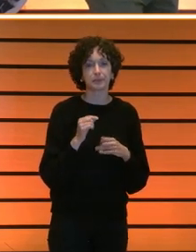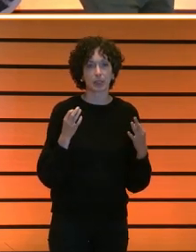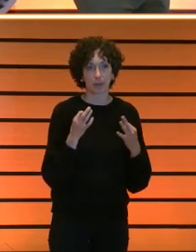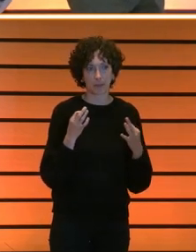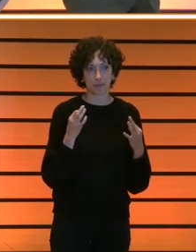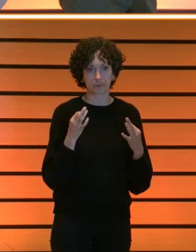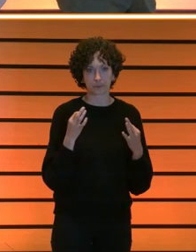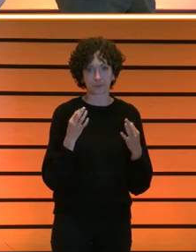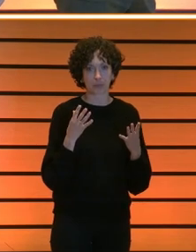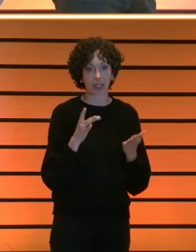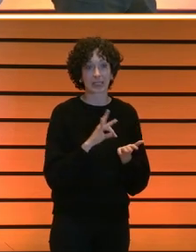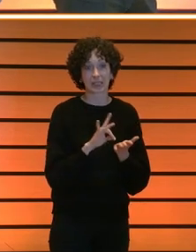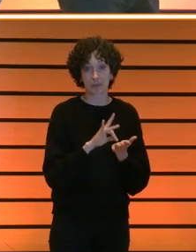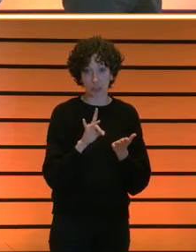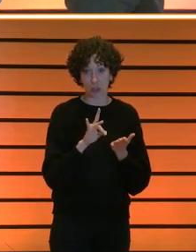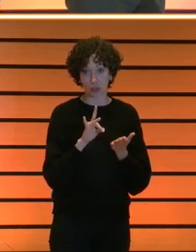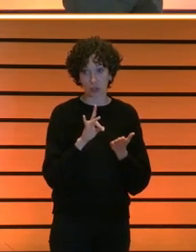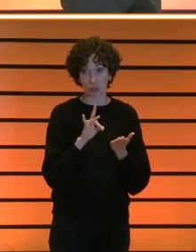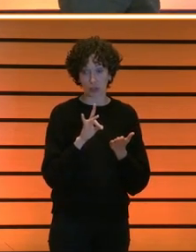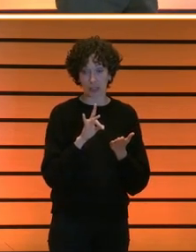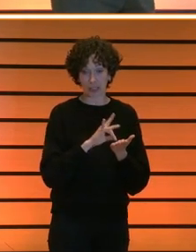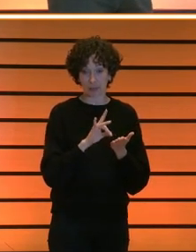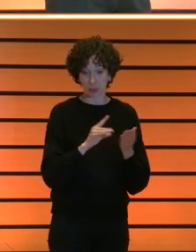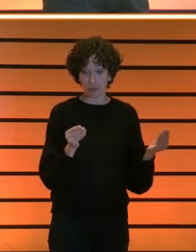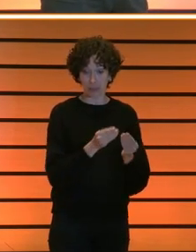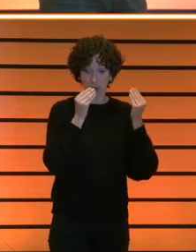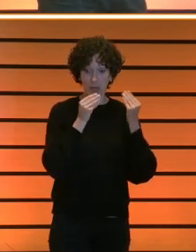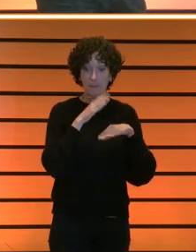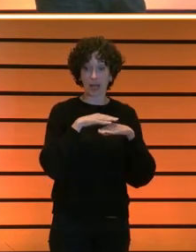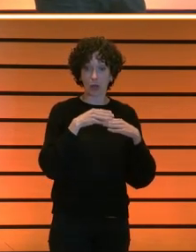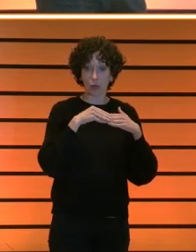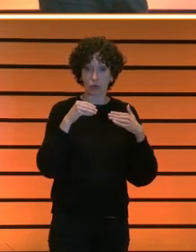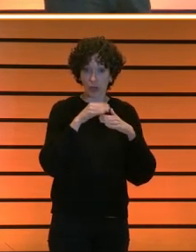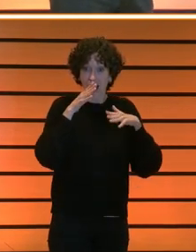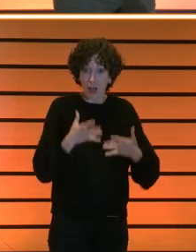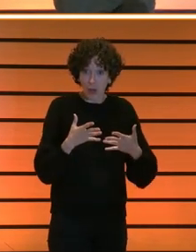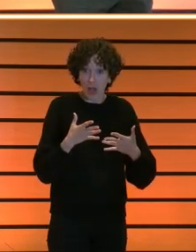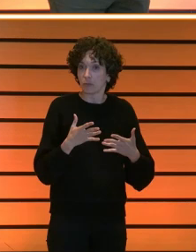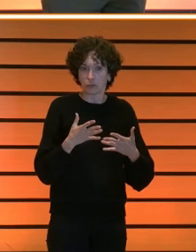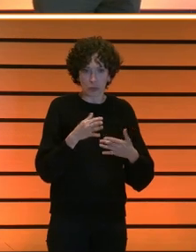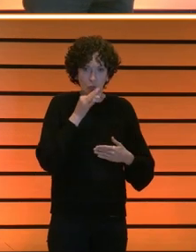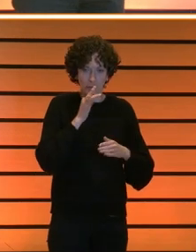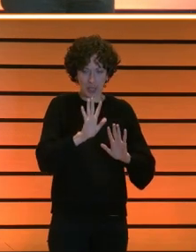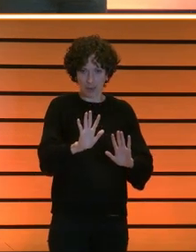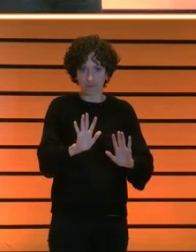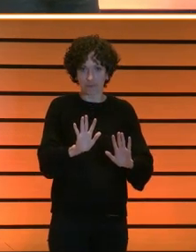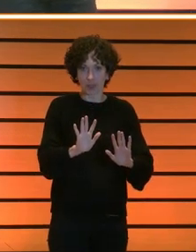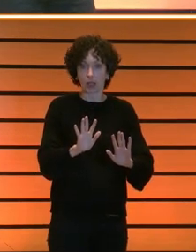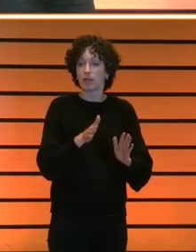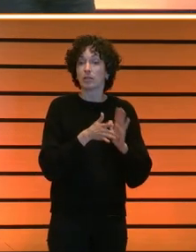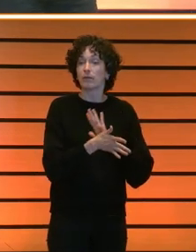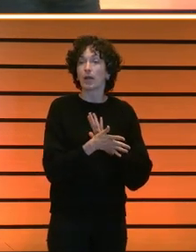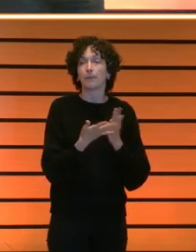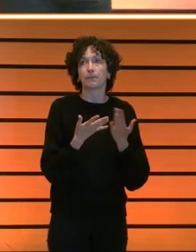mejorar los servicios para prestar servicios a usuarios que no tenemos o sea aquellos que se plantean